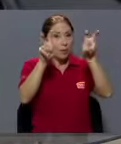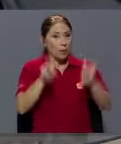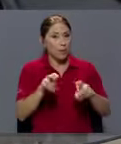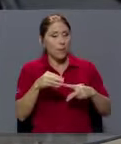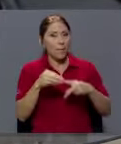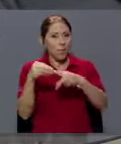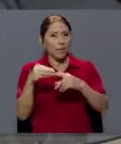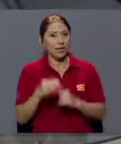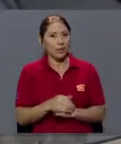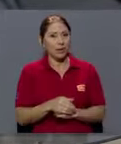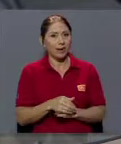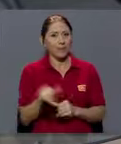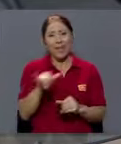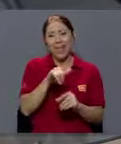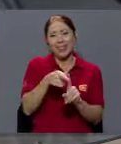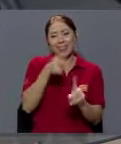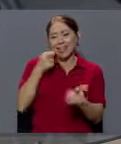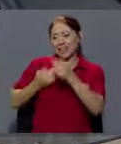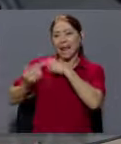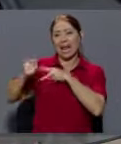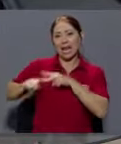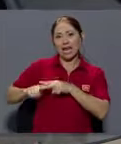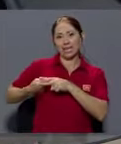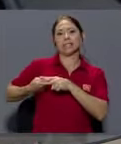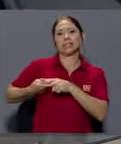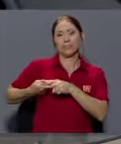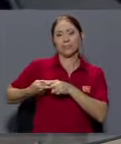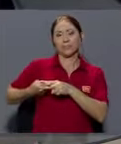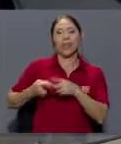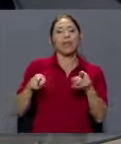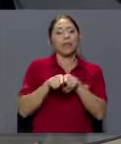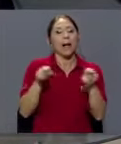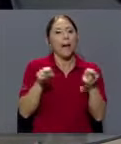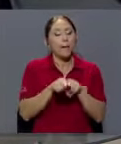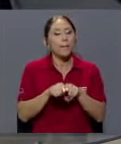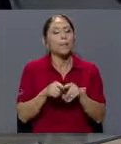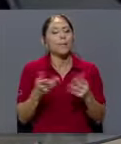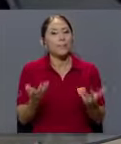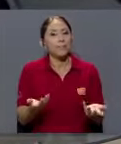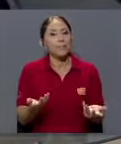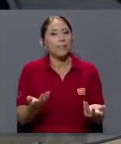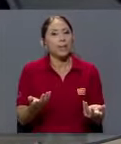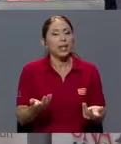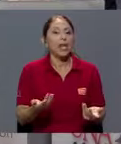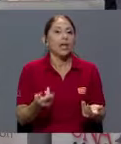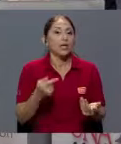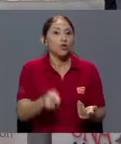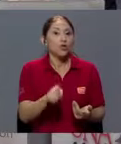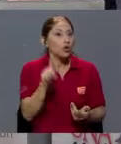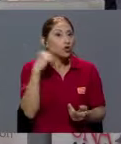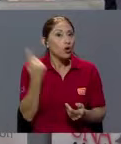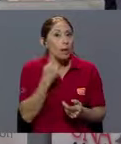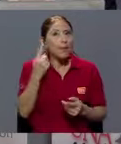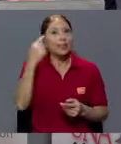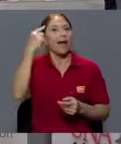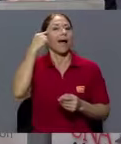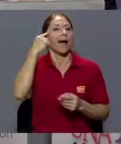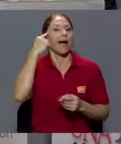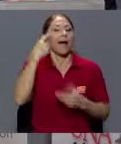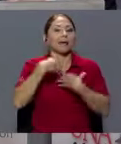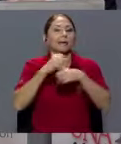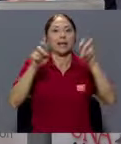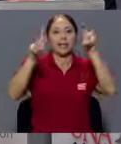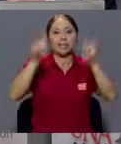muy particular, como decían los compañeros desde la génesis, que coincido plenamente. También hay que apuntar que se creó no solo como